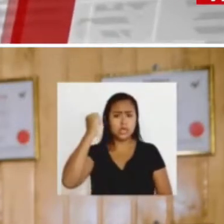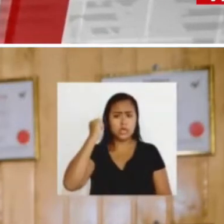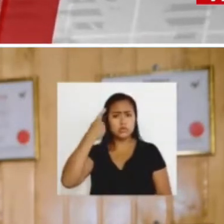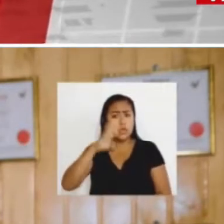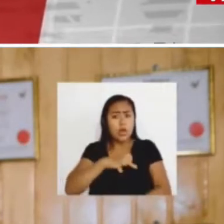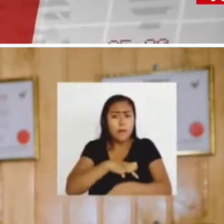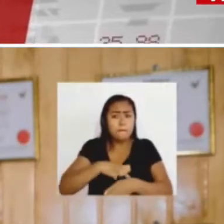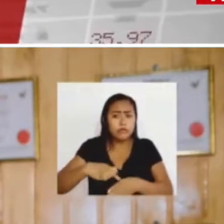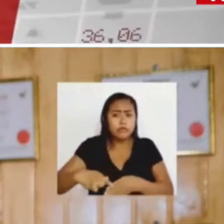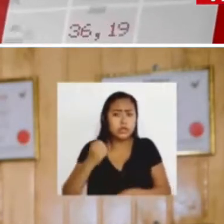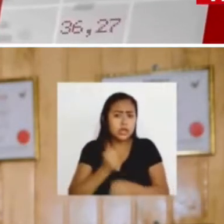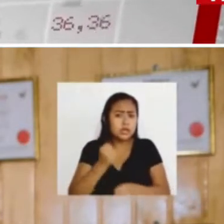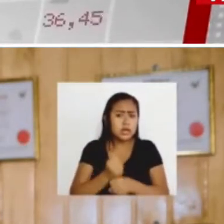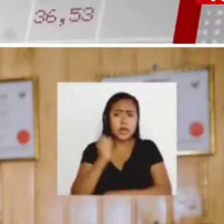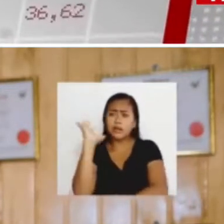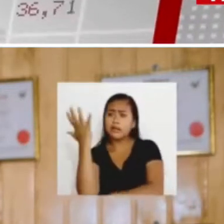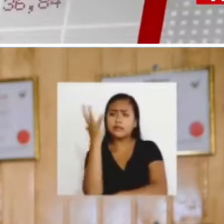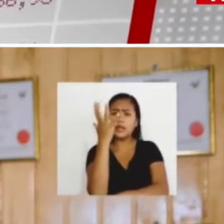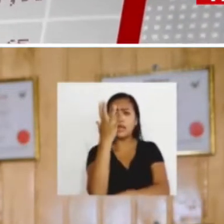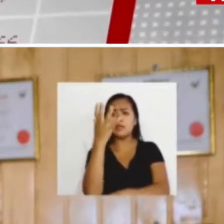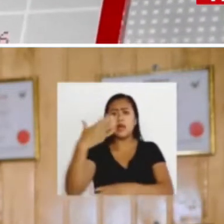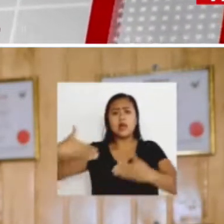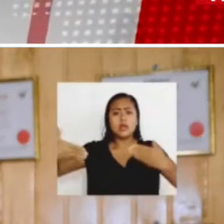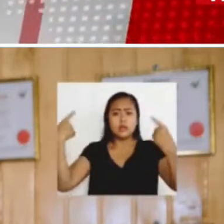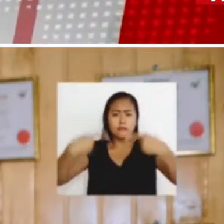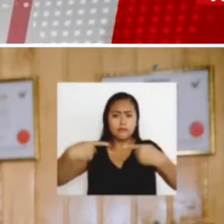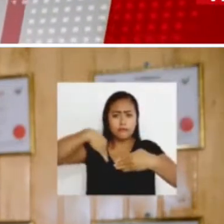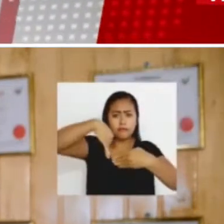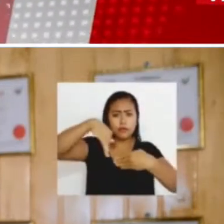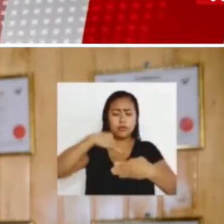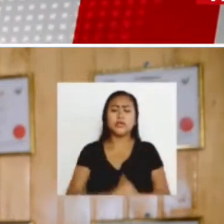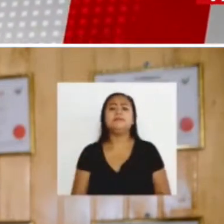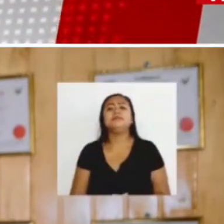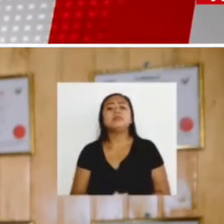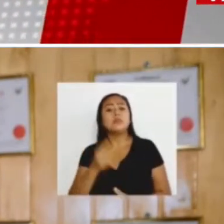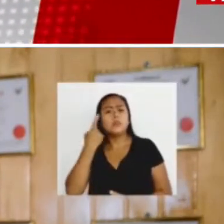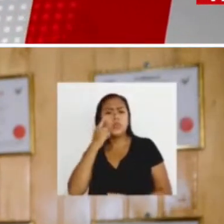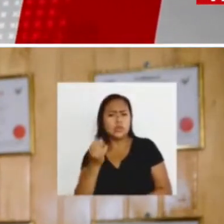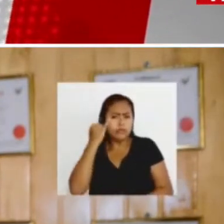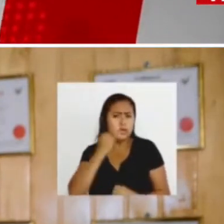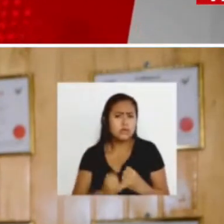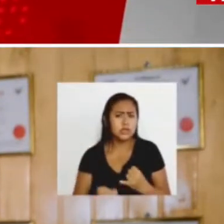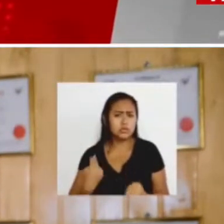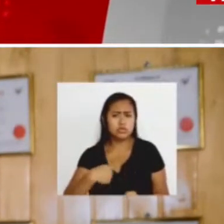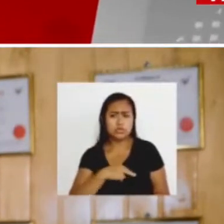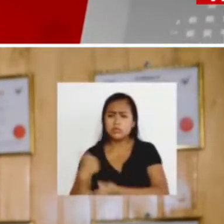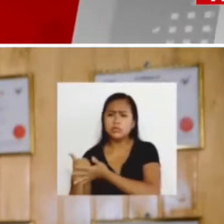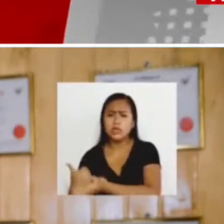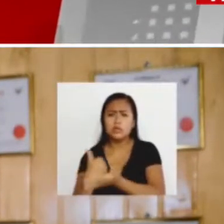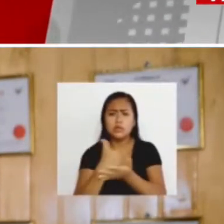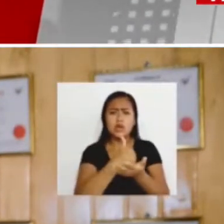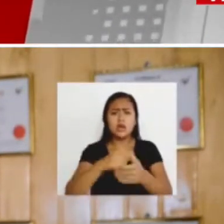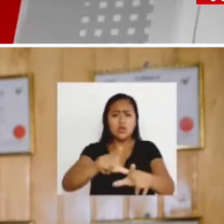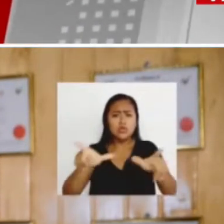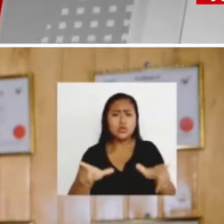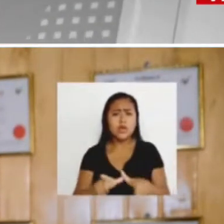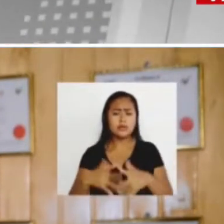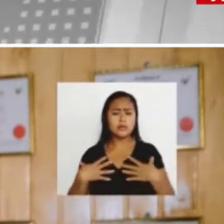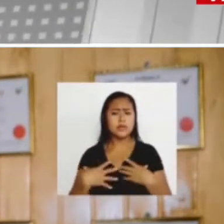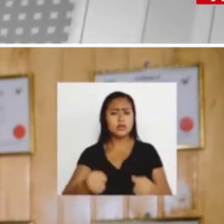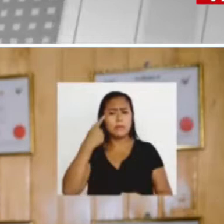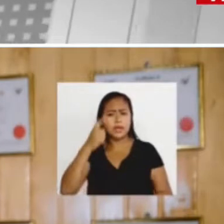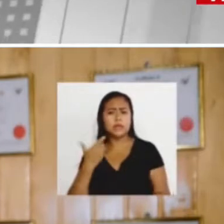Hugo, de que había una ley para los desplazados de terrorismo, ¿no? A los desplazados de terrorismo se le otorgaba terreno